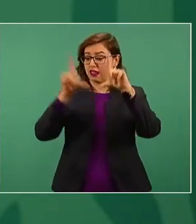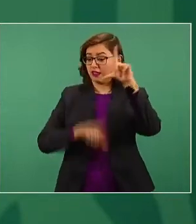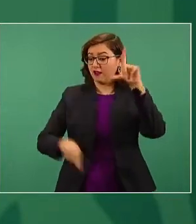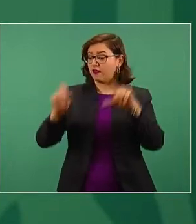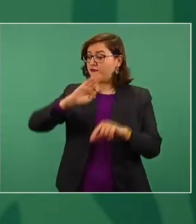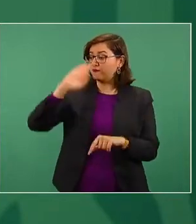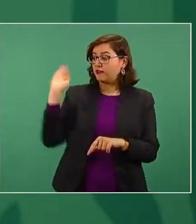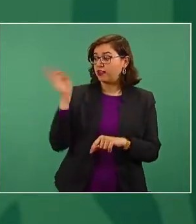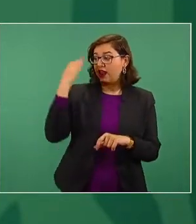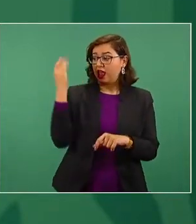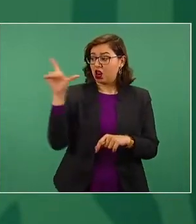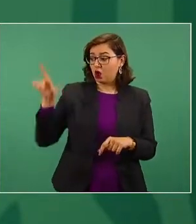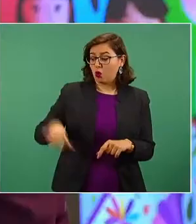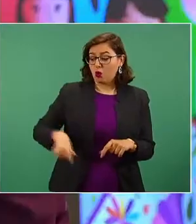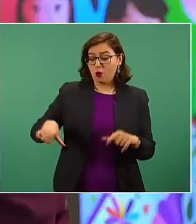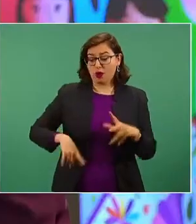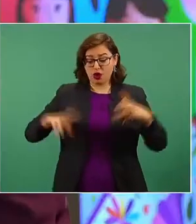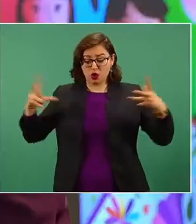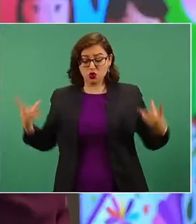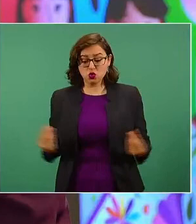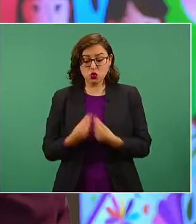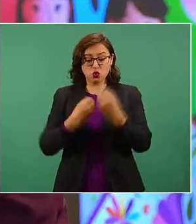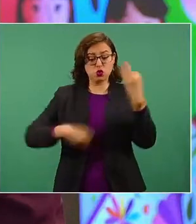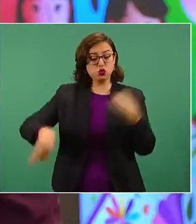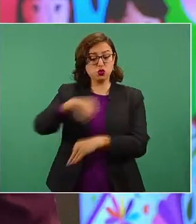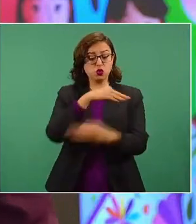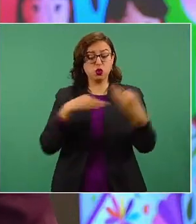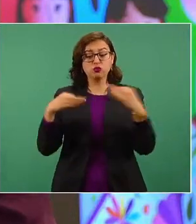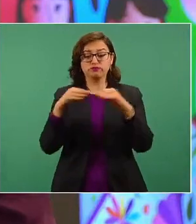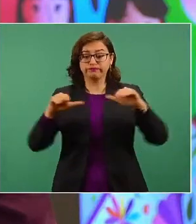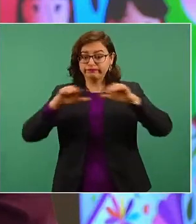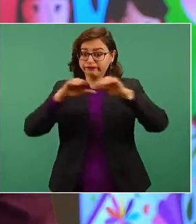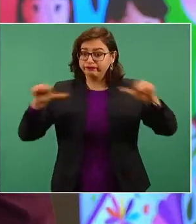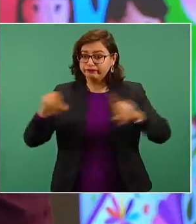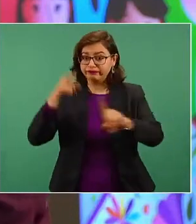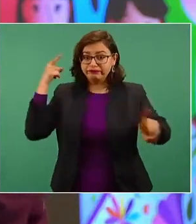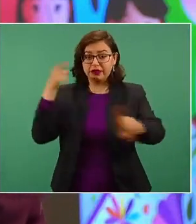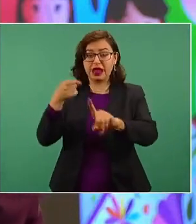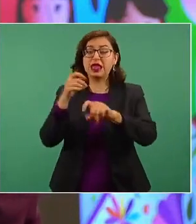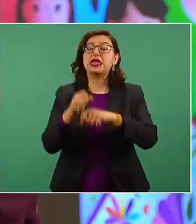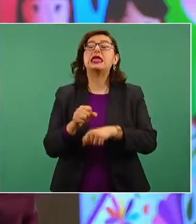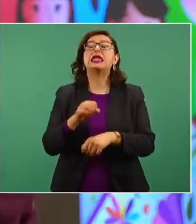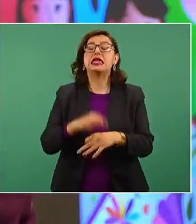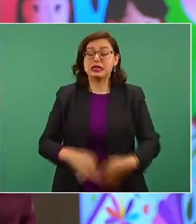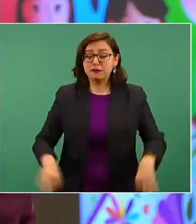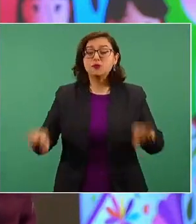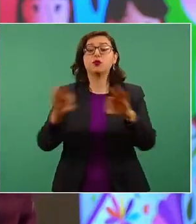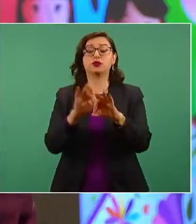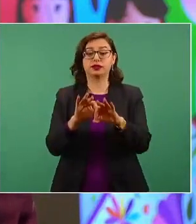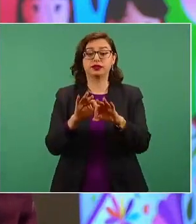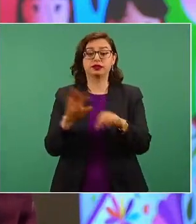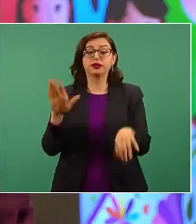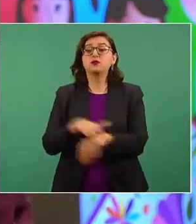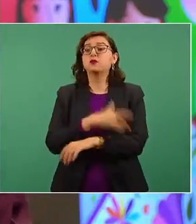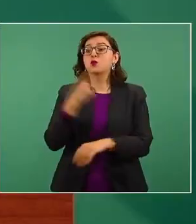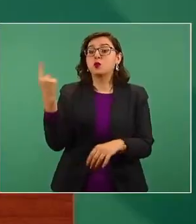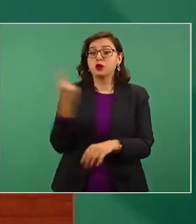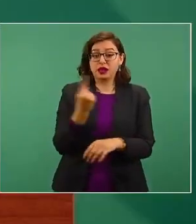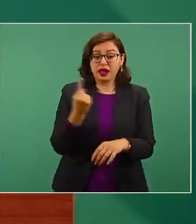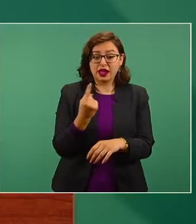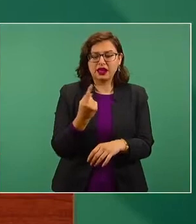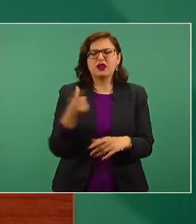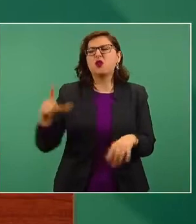la plena igualdad entre mujeres y hombres. Lo es porque permite que decenas de programas que